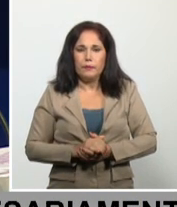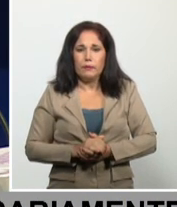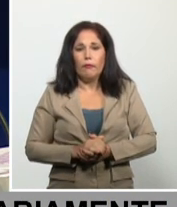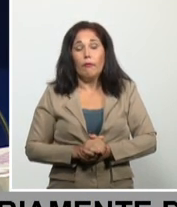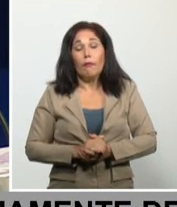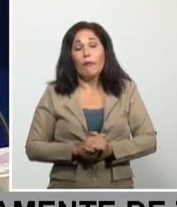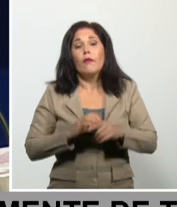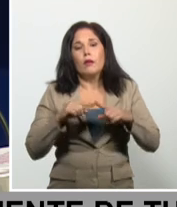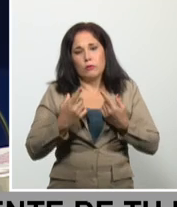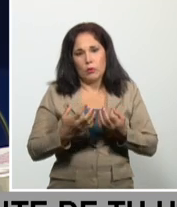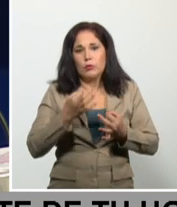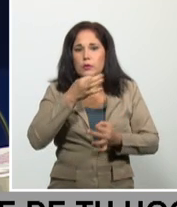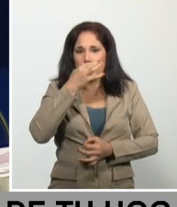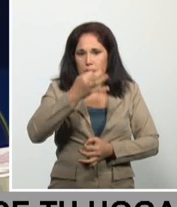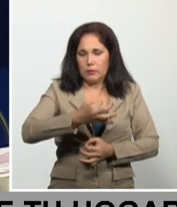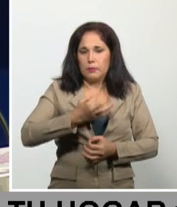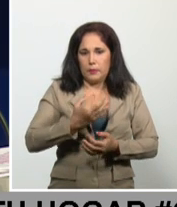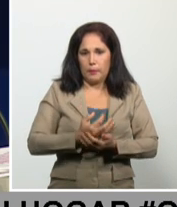Entonces,